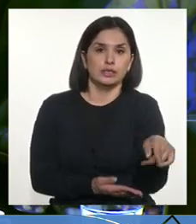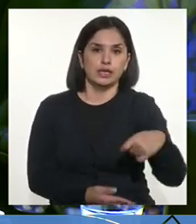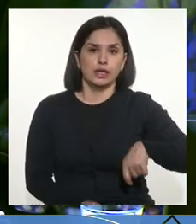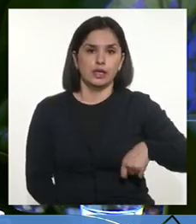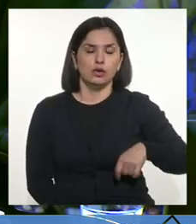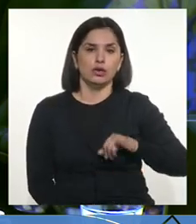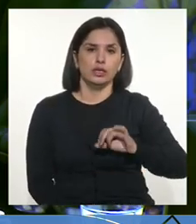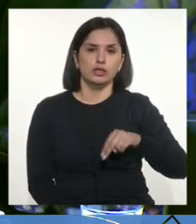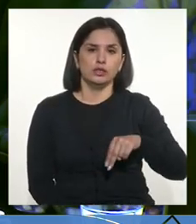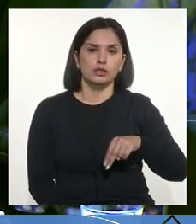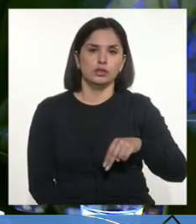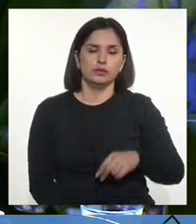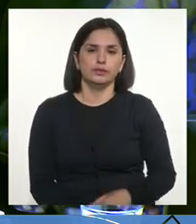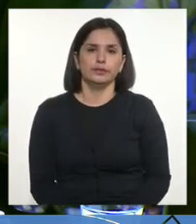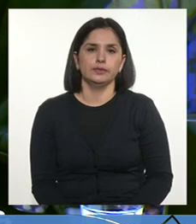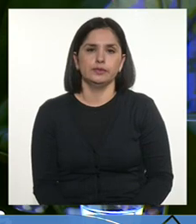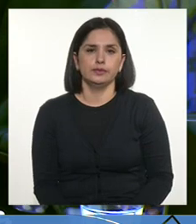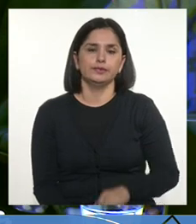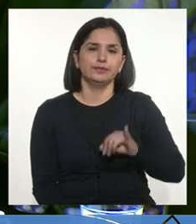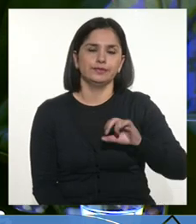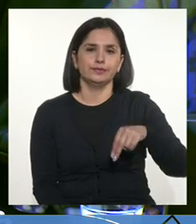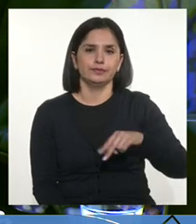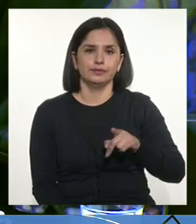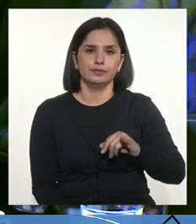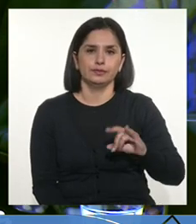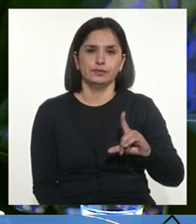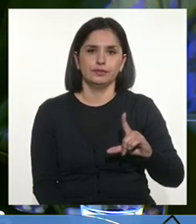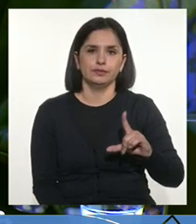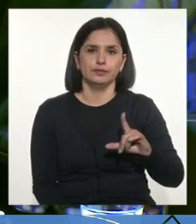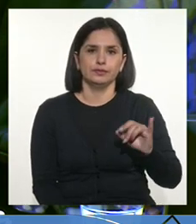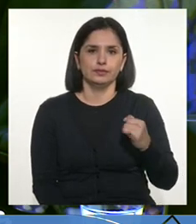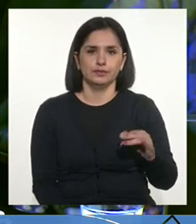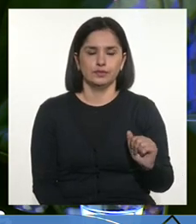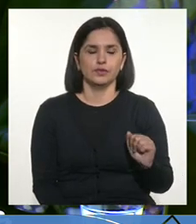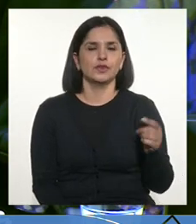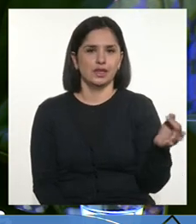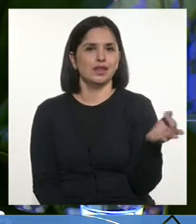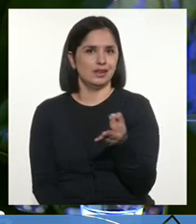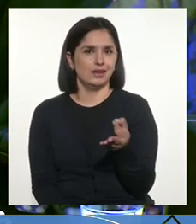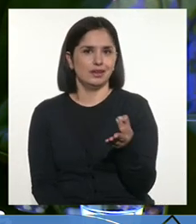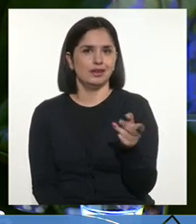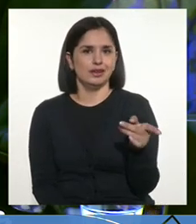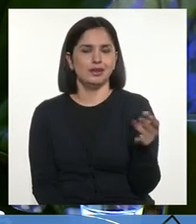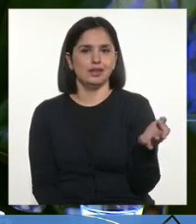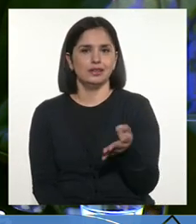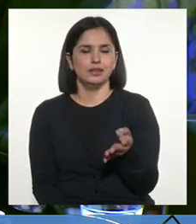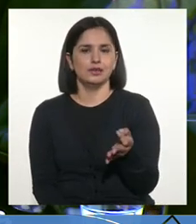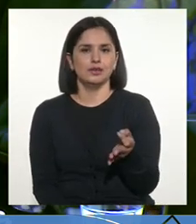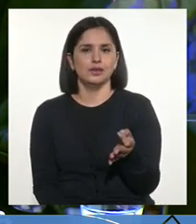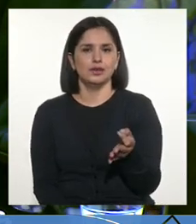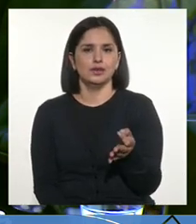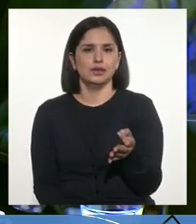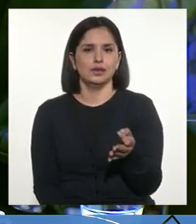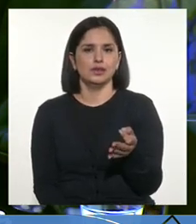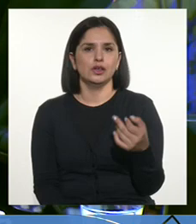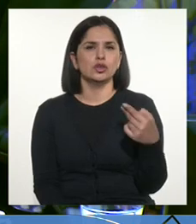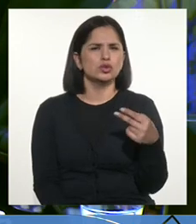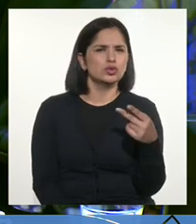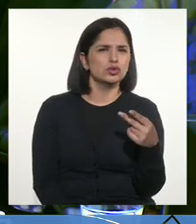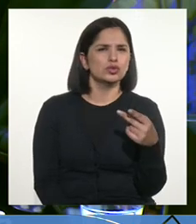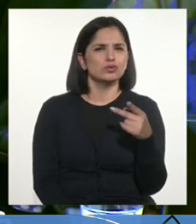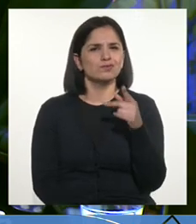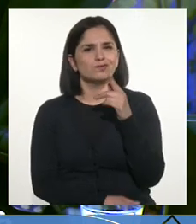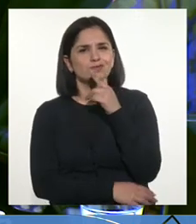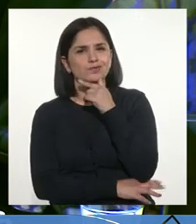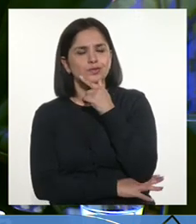el senador insulsa él ha hecho presente sus aprensiones